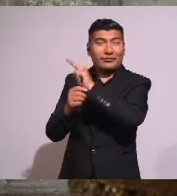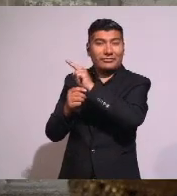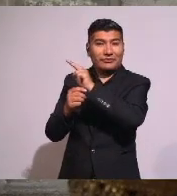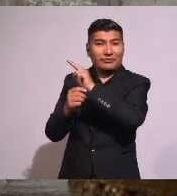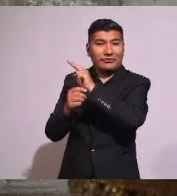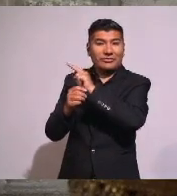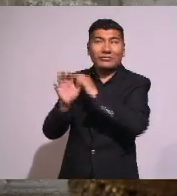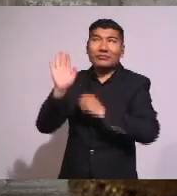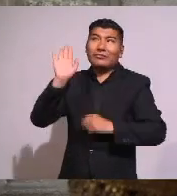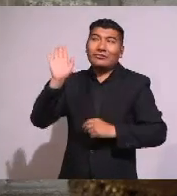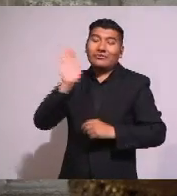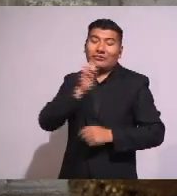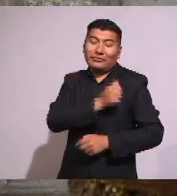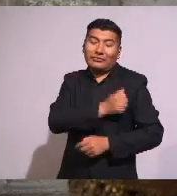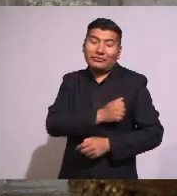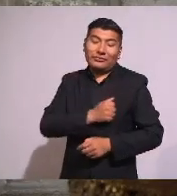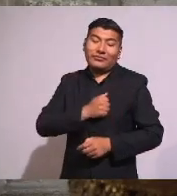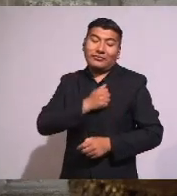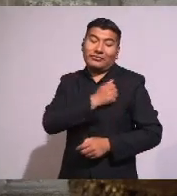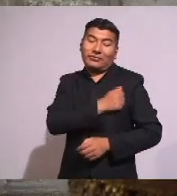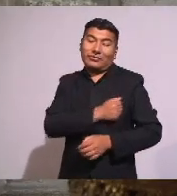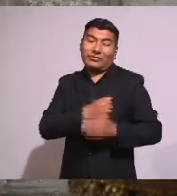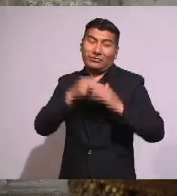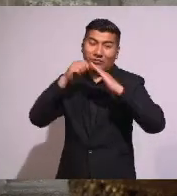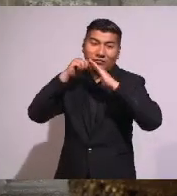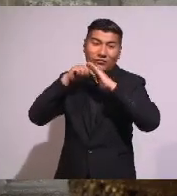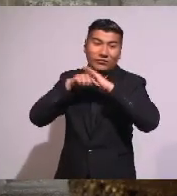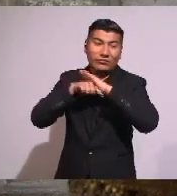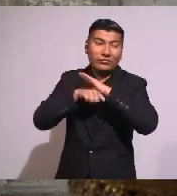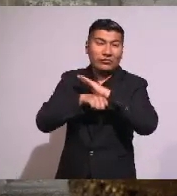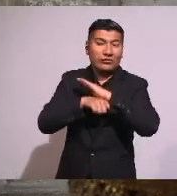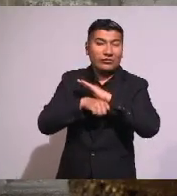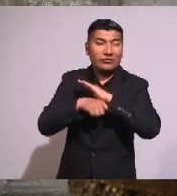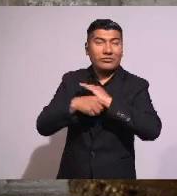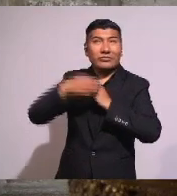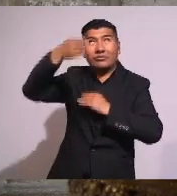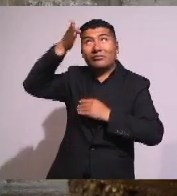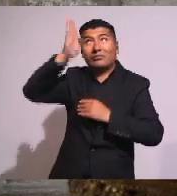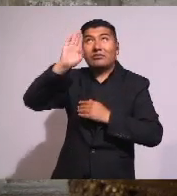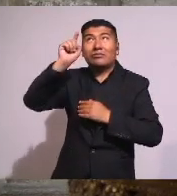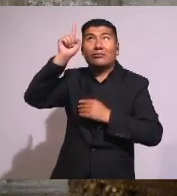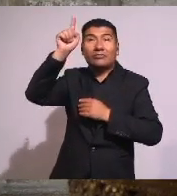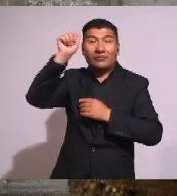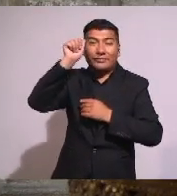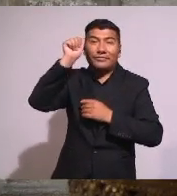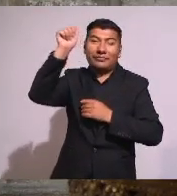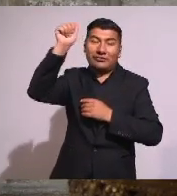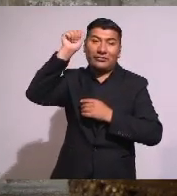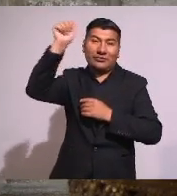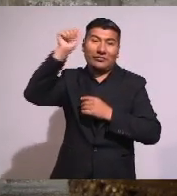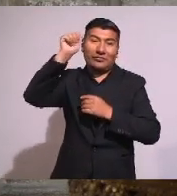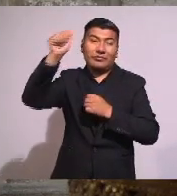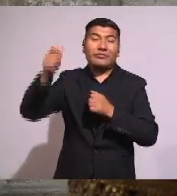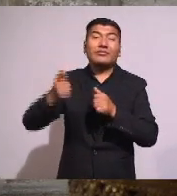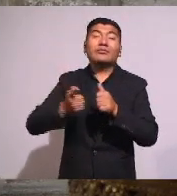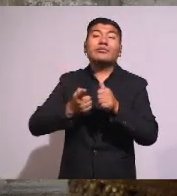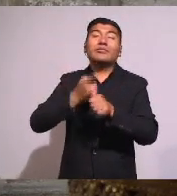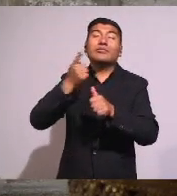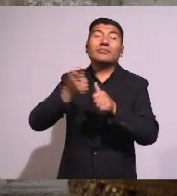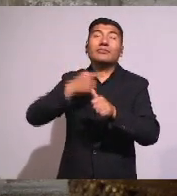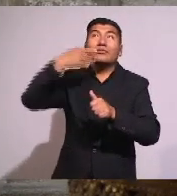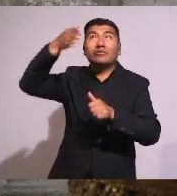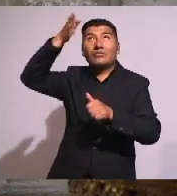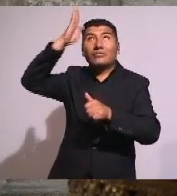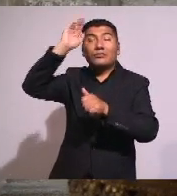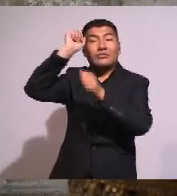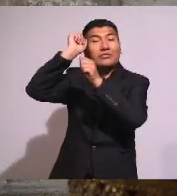la actitud fundamental, profunda, que tiene Dios mismo, que primero ha sido Dios